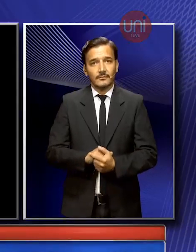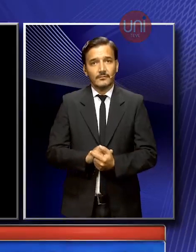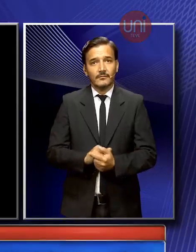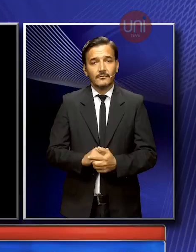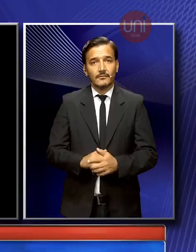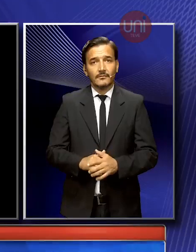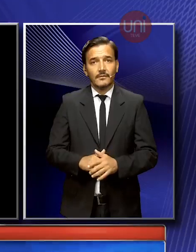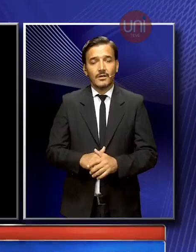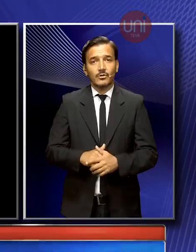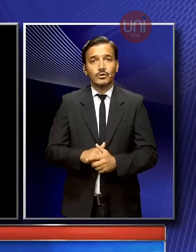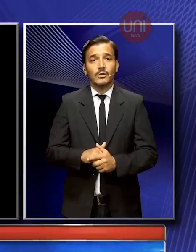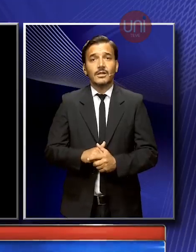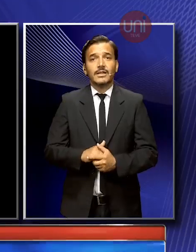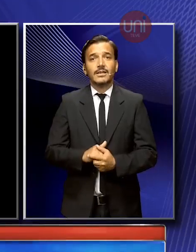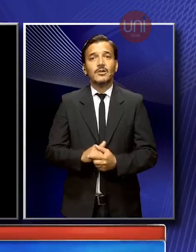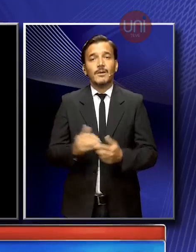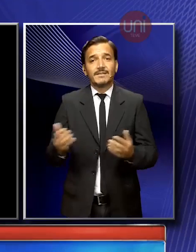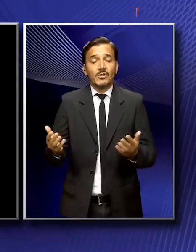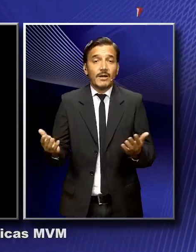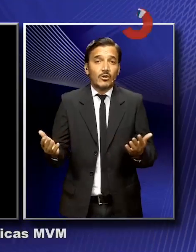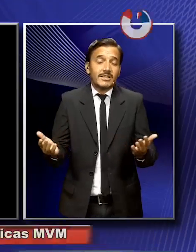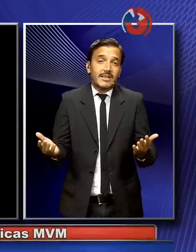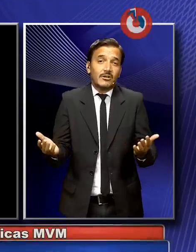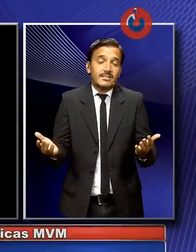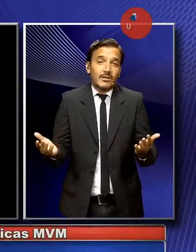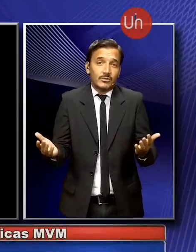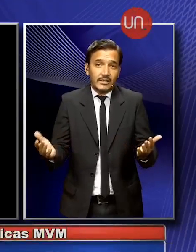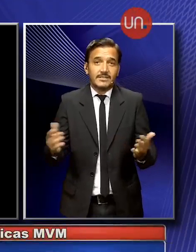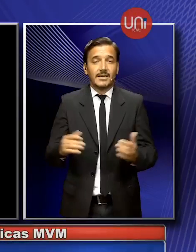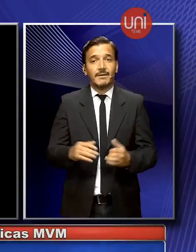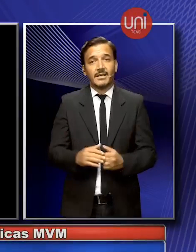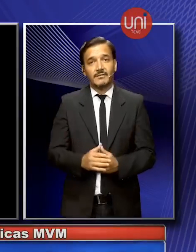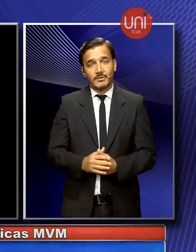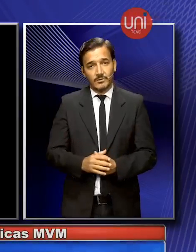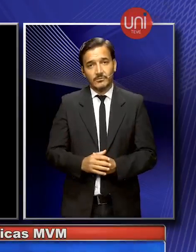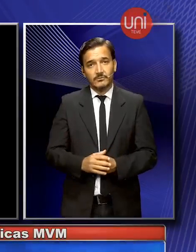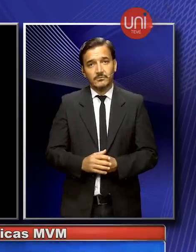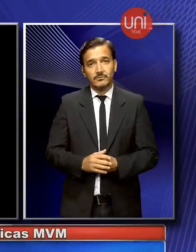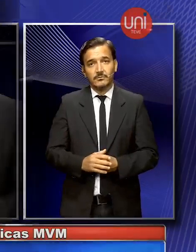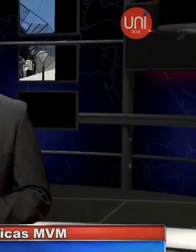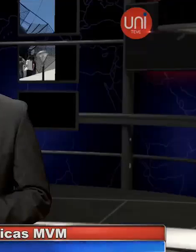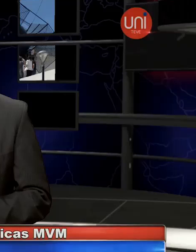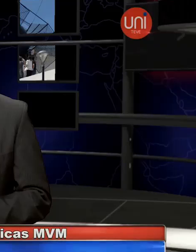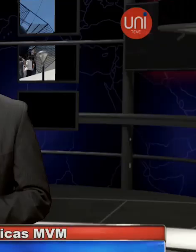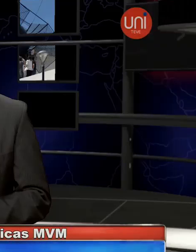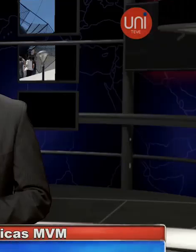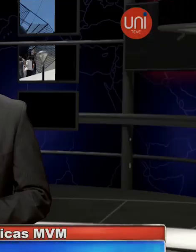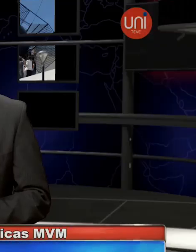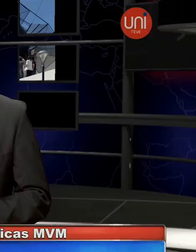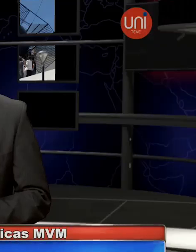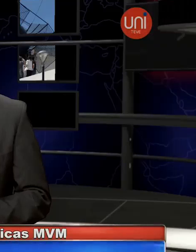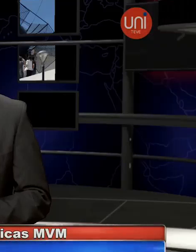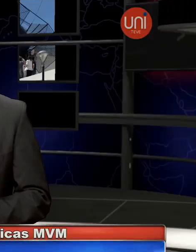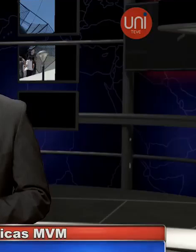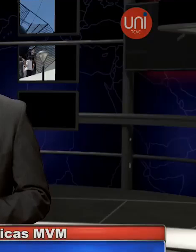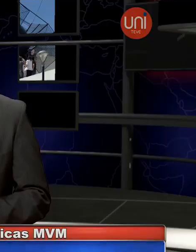Buenas tardes. ¿Cómo estás? Bien, un gusto. ¿Qué es lo que ha pasado, Omar, o qué se han noticiado ustedes, si es que manejan información? No, mira, nosotros nos hemos